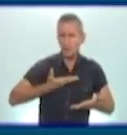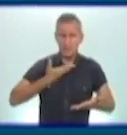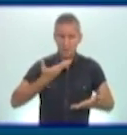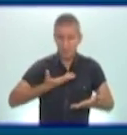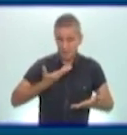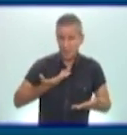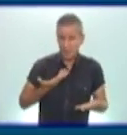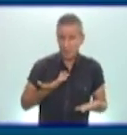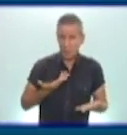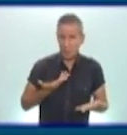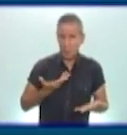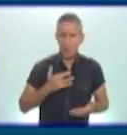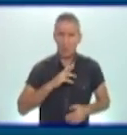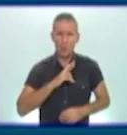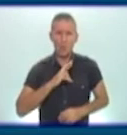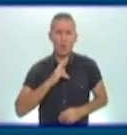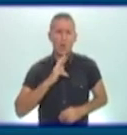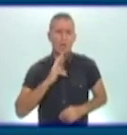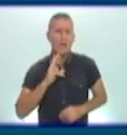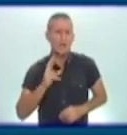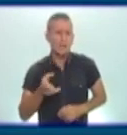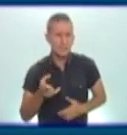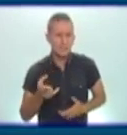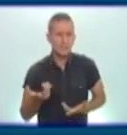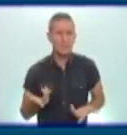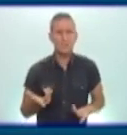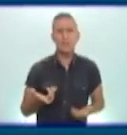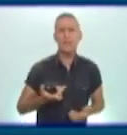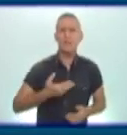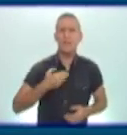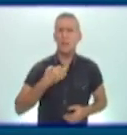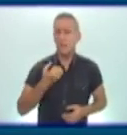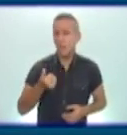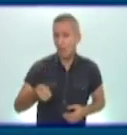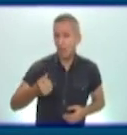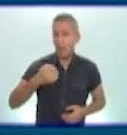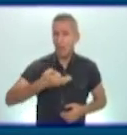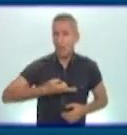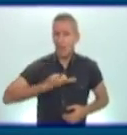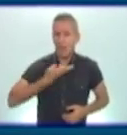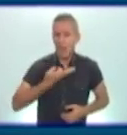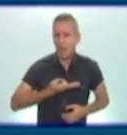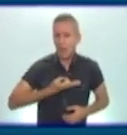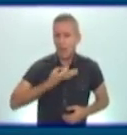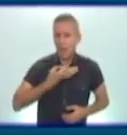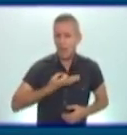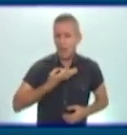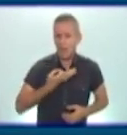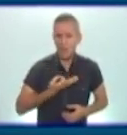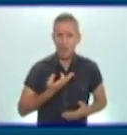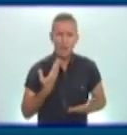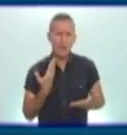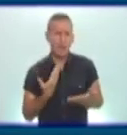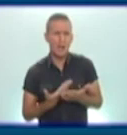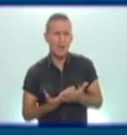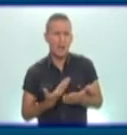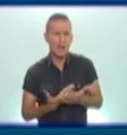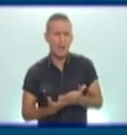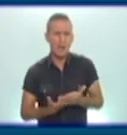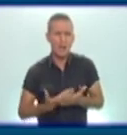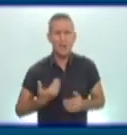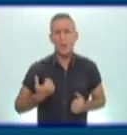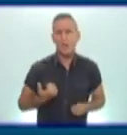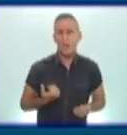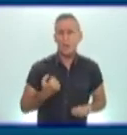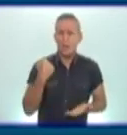Argumentar es dar razones, dar argumentos, demostrar para convencer, justificar una idea a